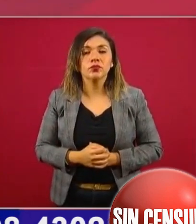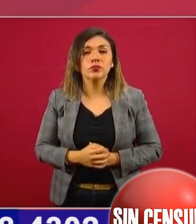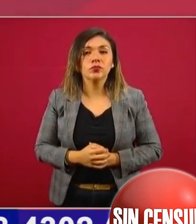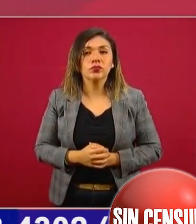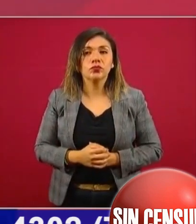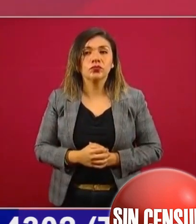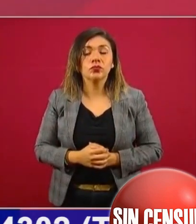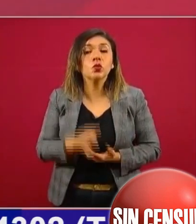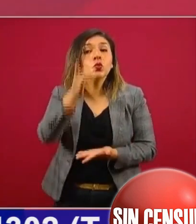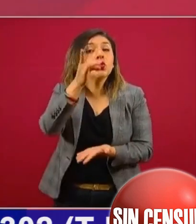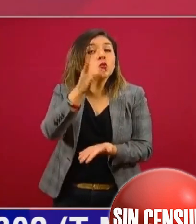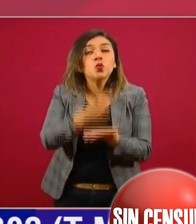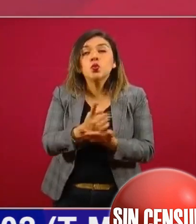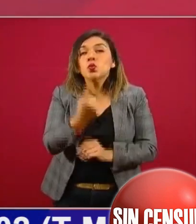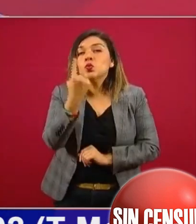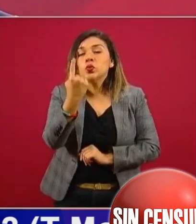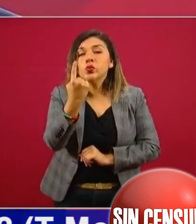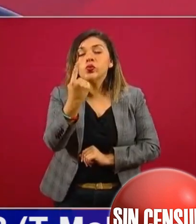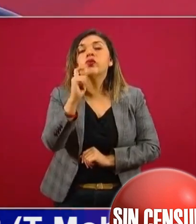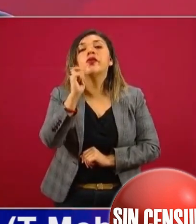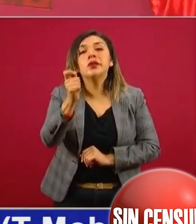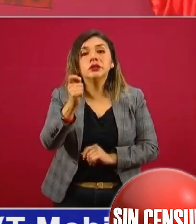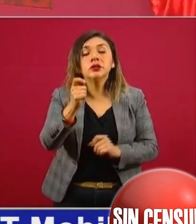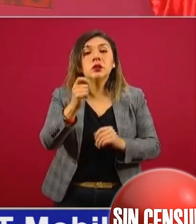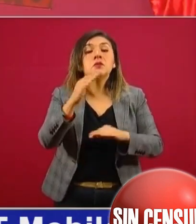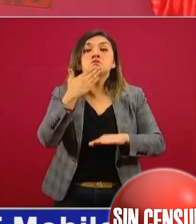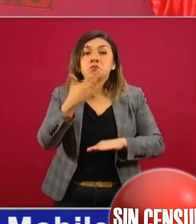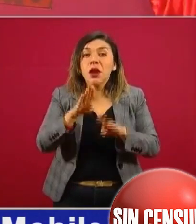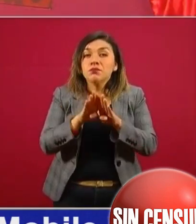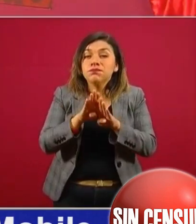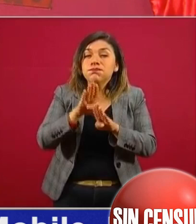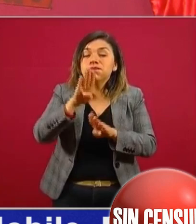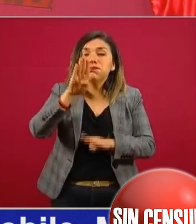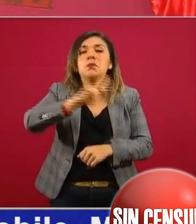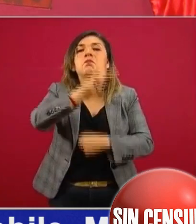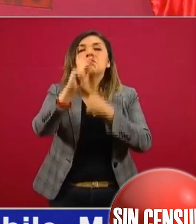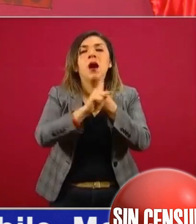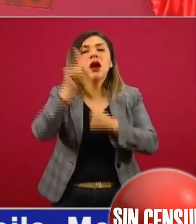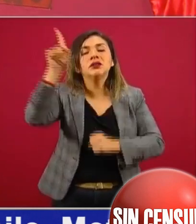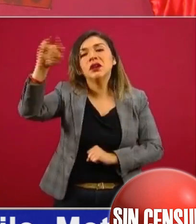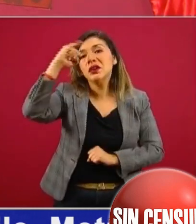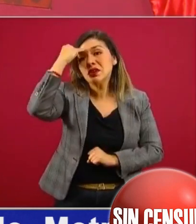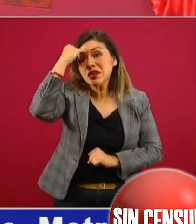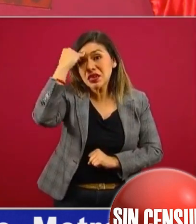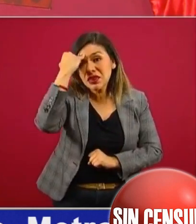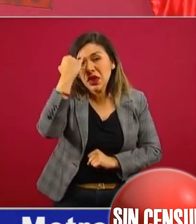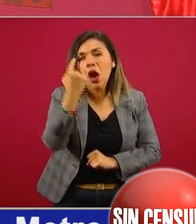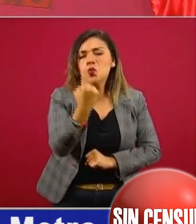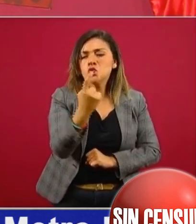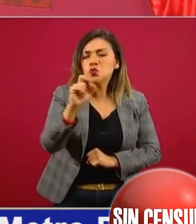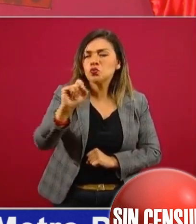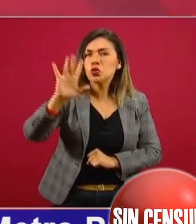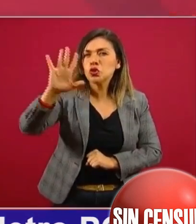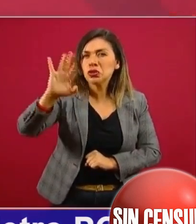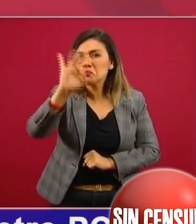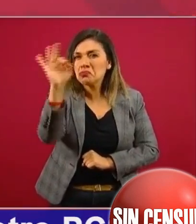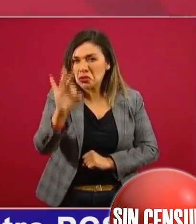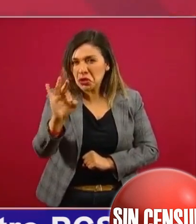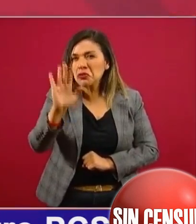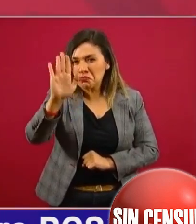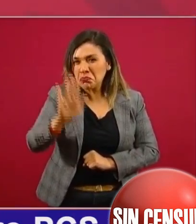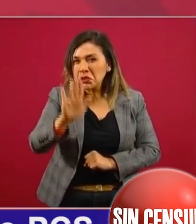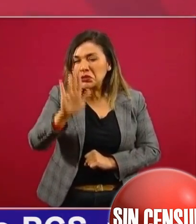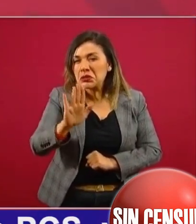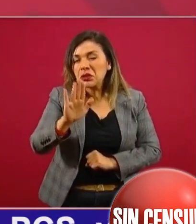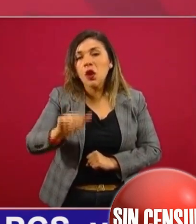va a crecer, de acuerdo a los pronósticos, la India, creo que 1.5,